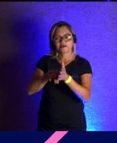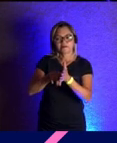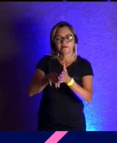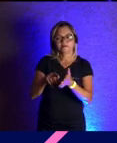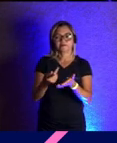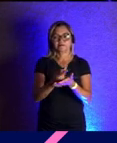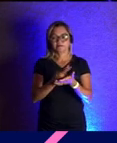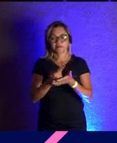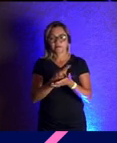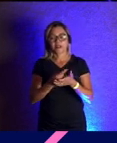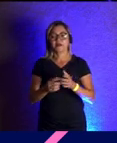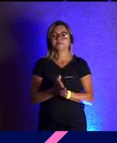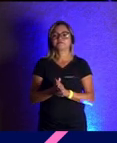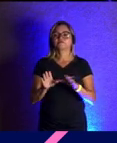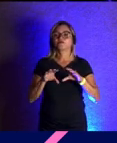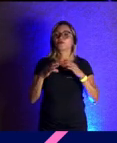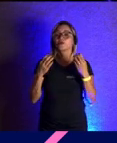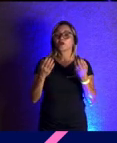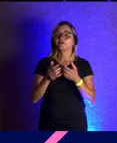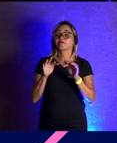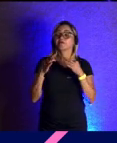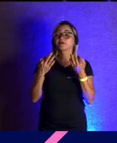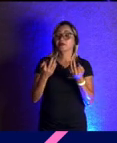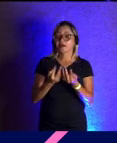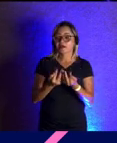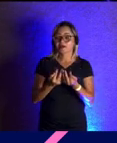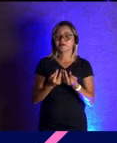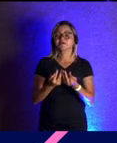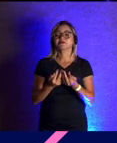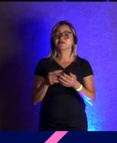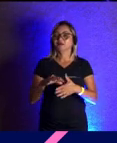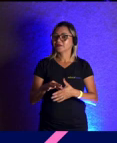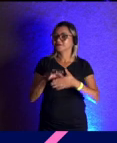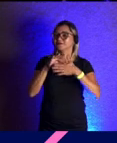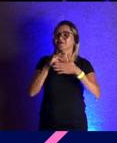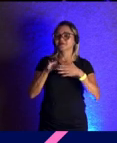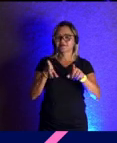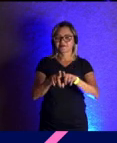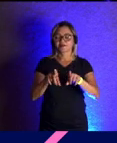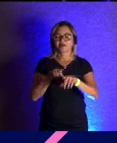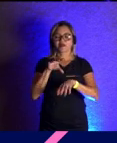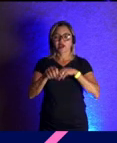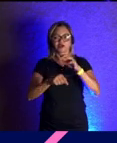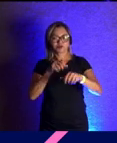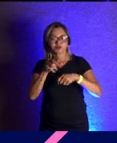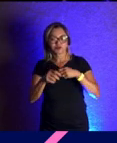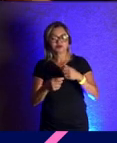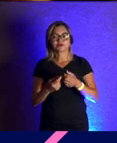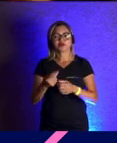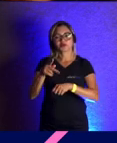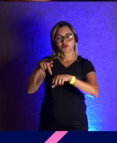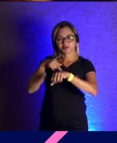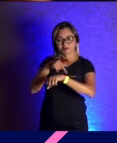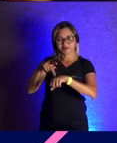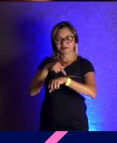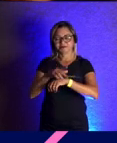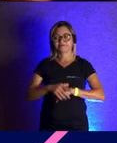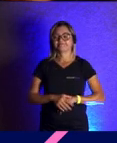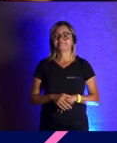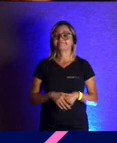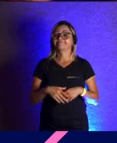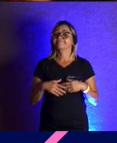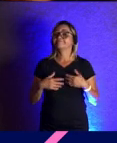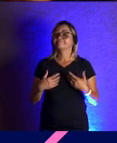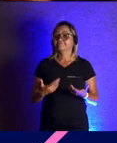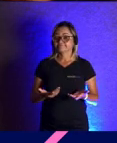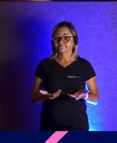búsqueda de colectivos de familiares y ellos son quienes están liderando proporcionalmente nuestras búsquedas en esta región. Entonces,